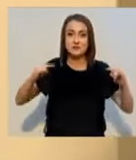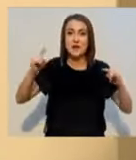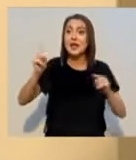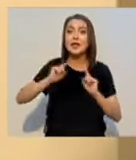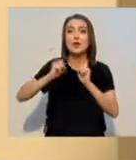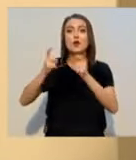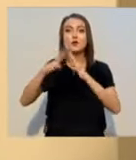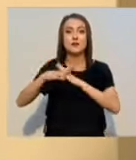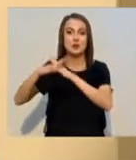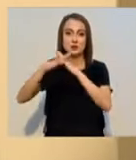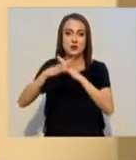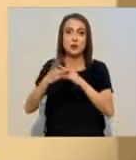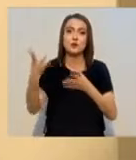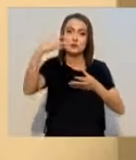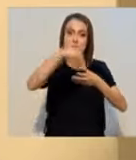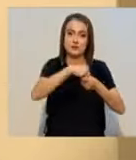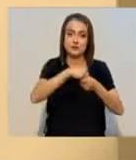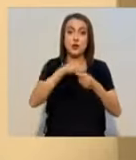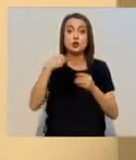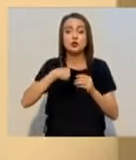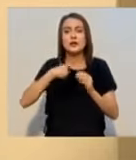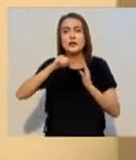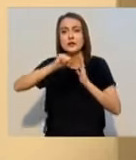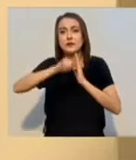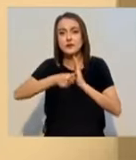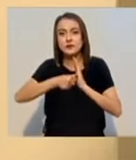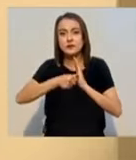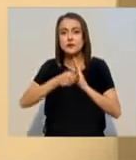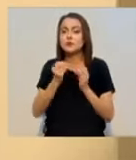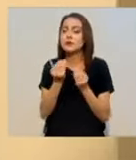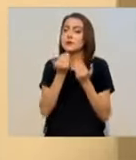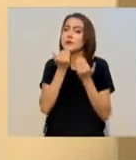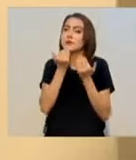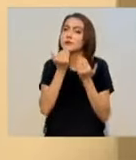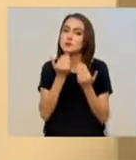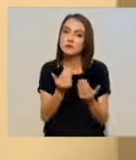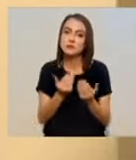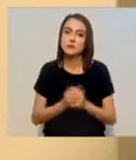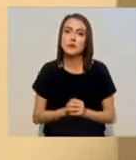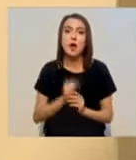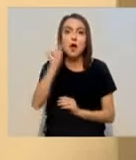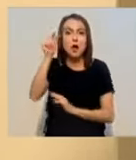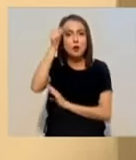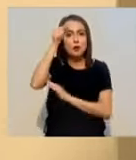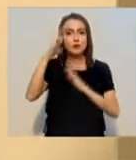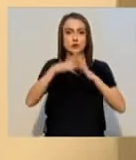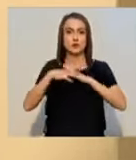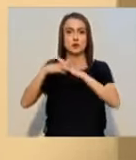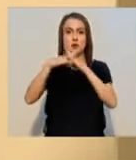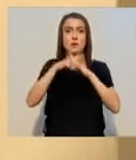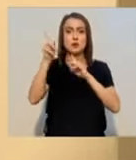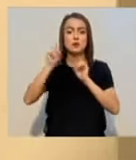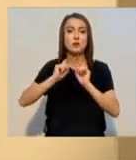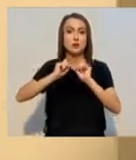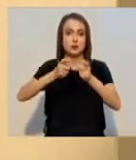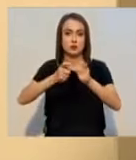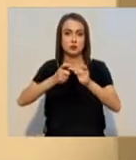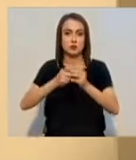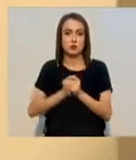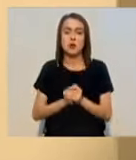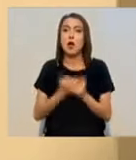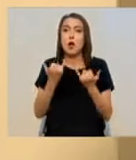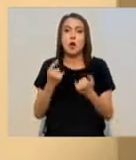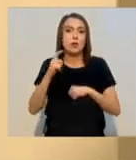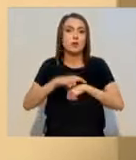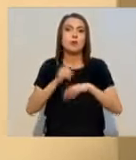gobierno de los Estados Unidos. Y quiero hacer énfasis en un agradecimiento al gobierno de los Estados Unidos por esta donación que nos llega